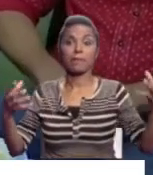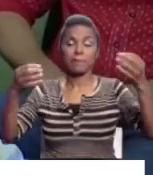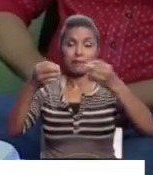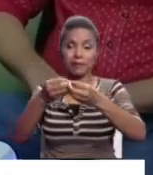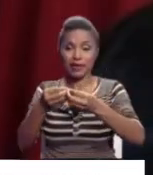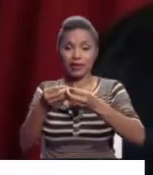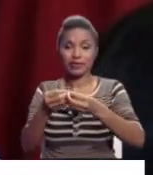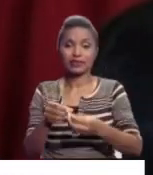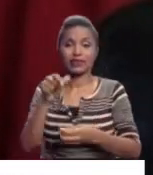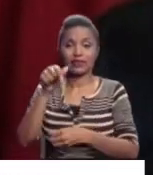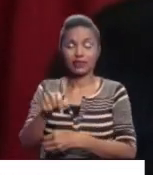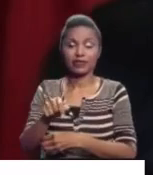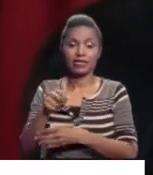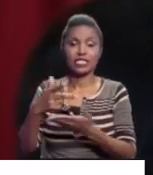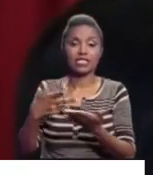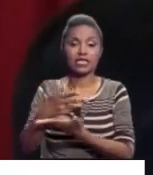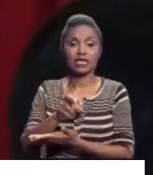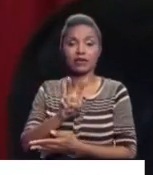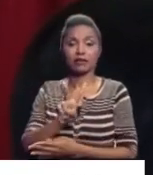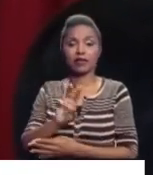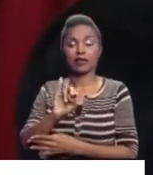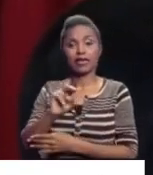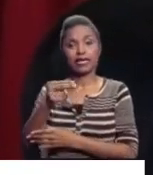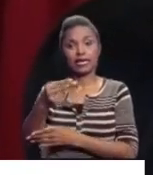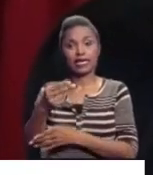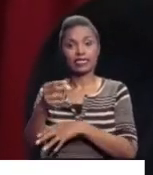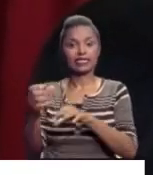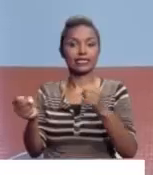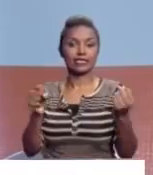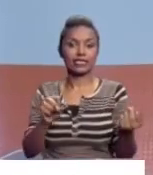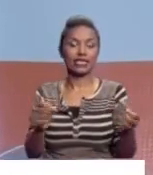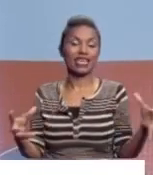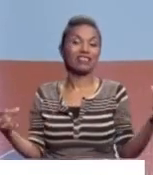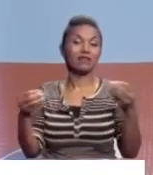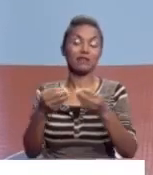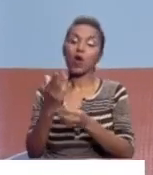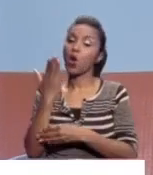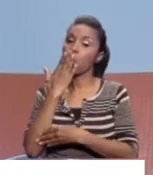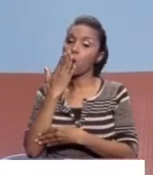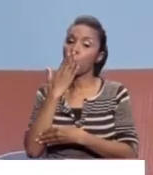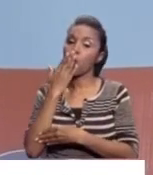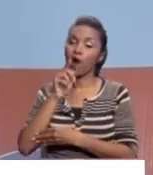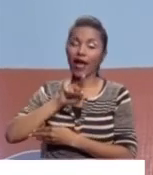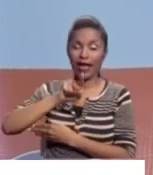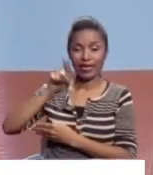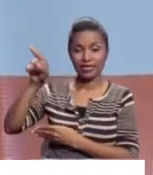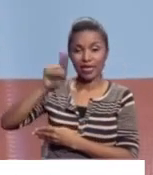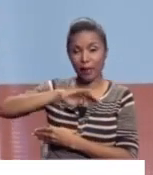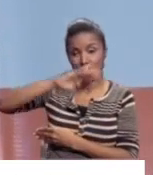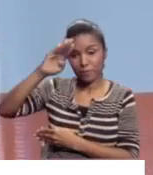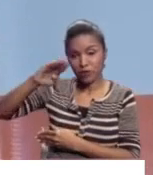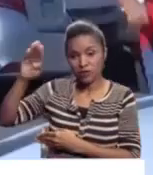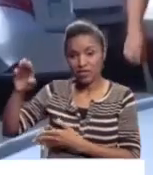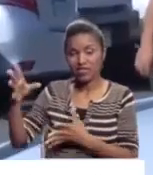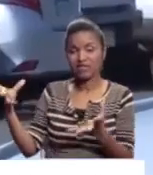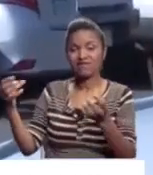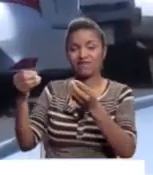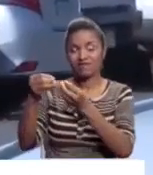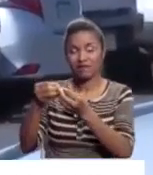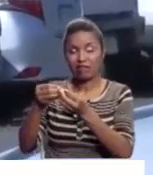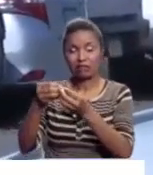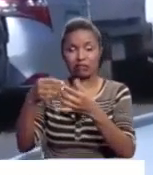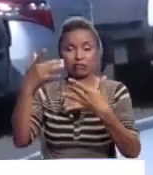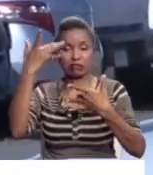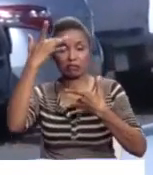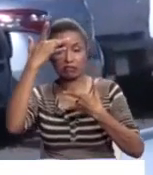SIDA en esta región del país, especialmente en zonas de la comarca Nové Buglé y el distrito capital de la provincia de Chiriquí. La incidencia está